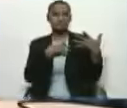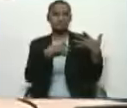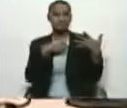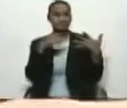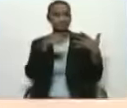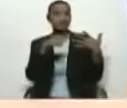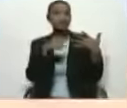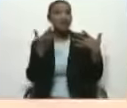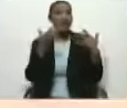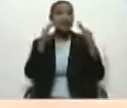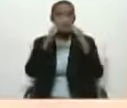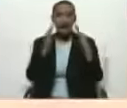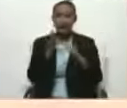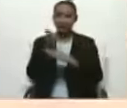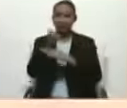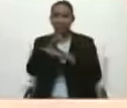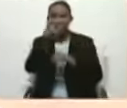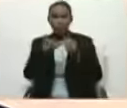Tenemos que conquistarla.